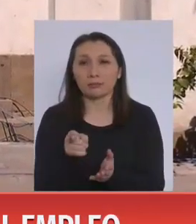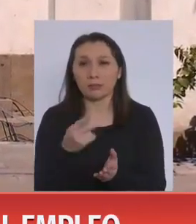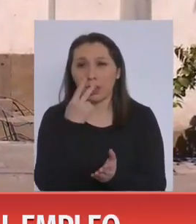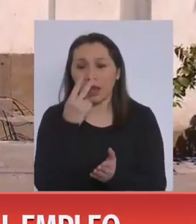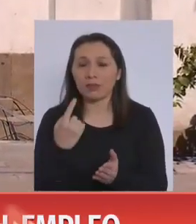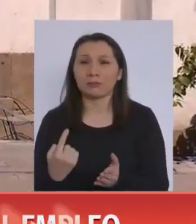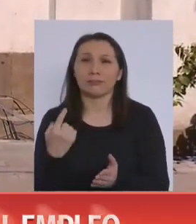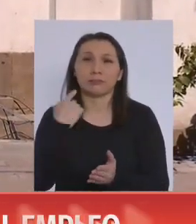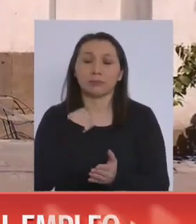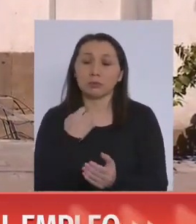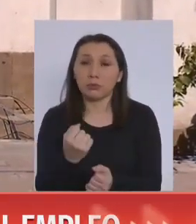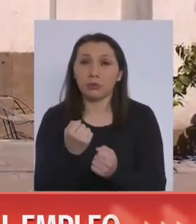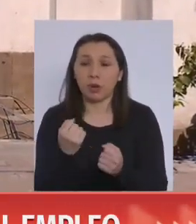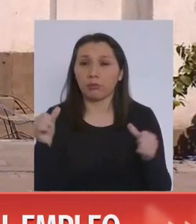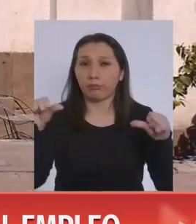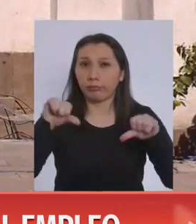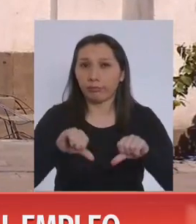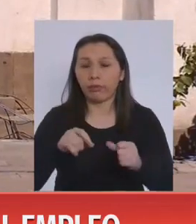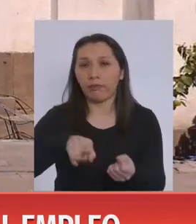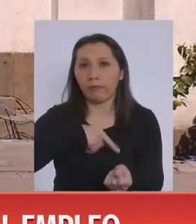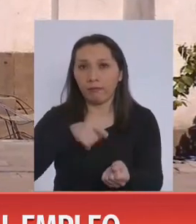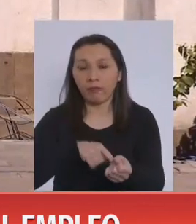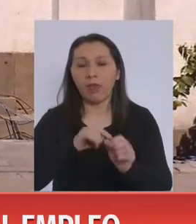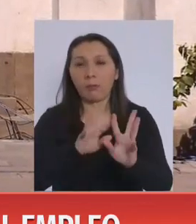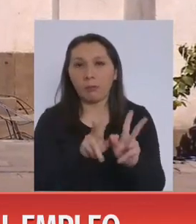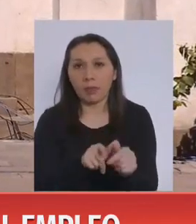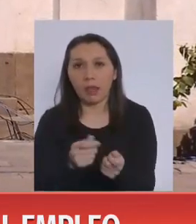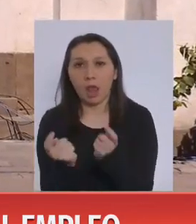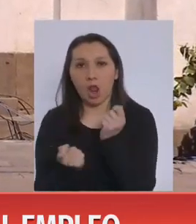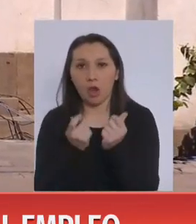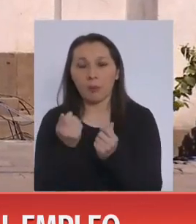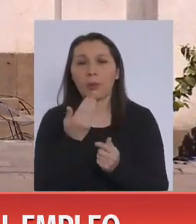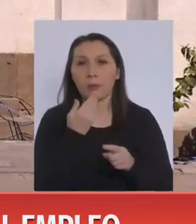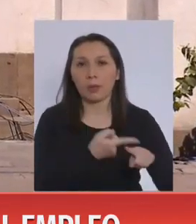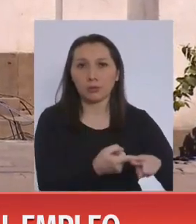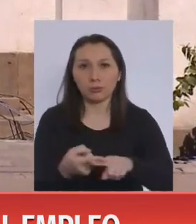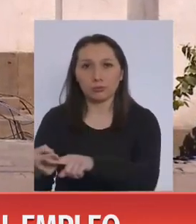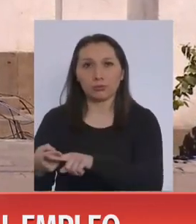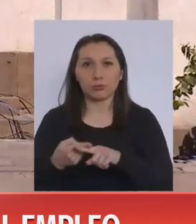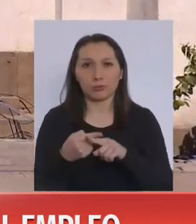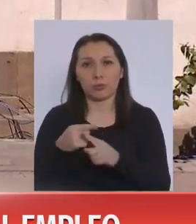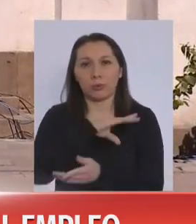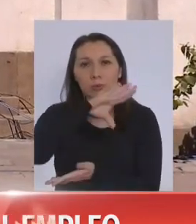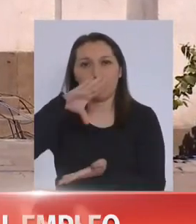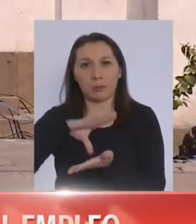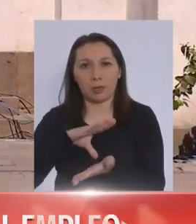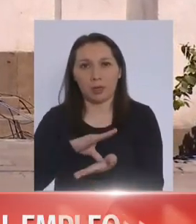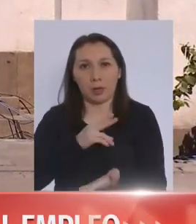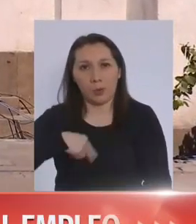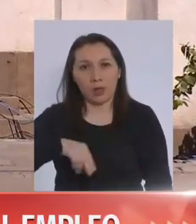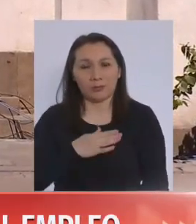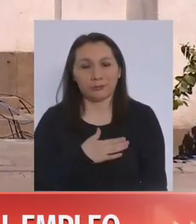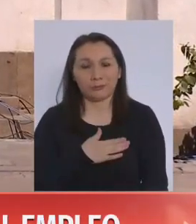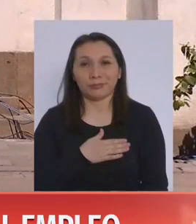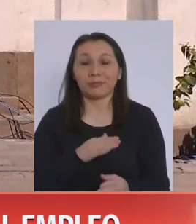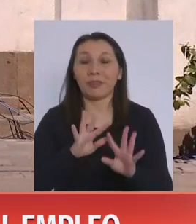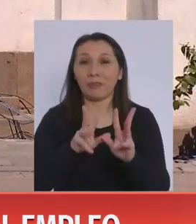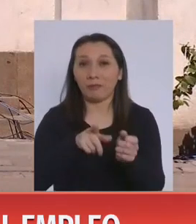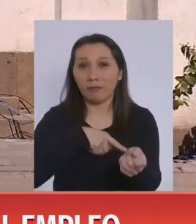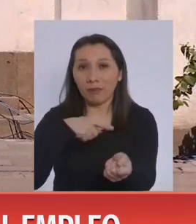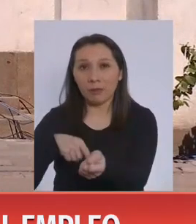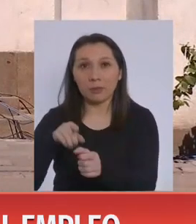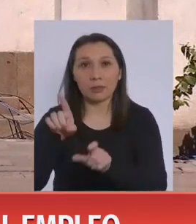están golpeando duramente a las familias, a la economía y a la sociedad de nuestro país. Las familias